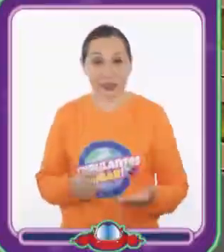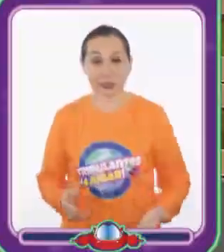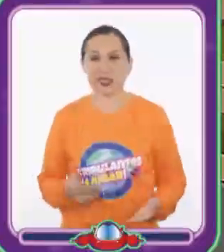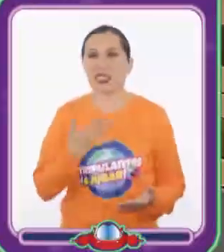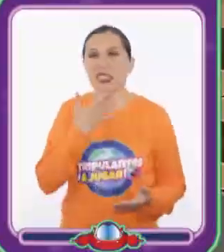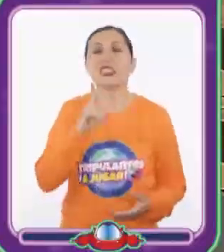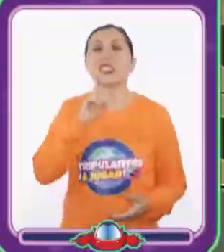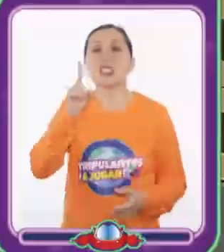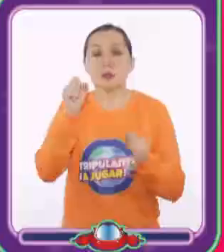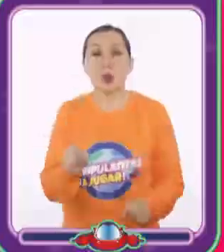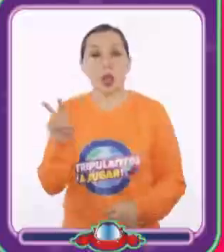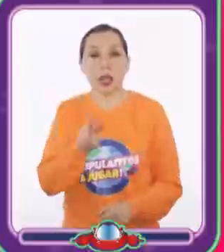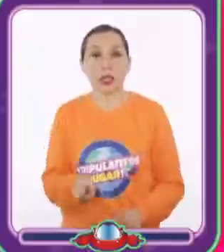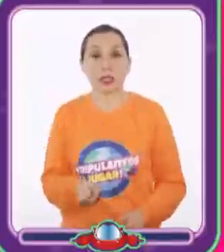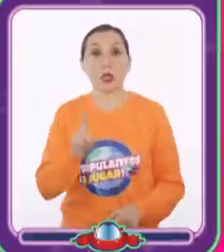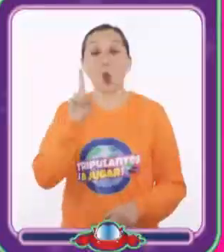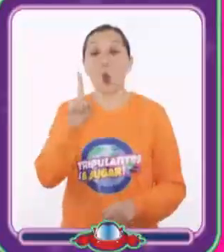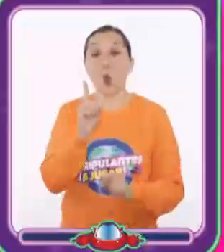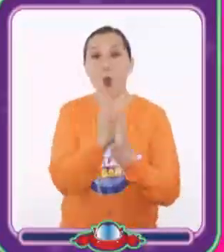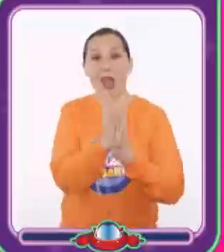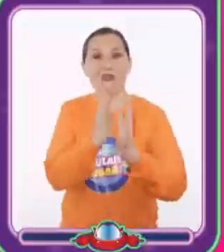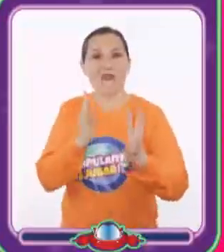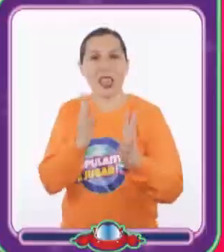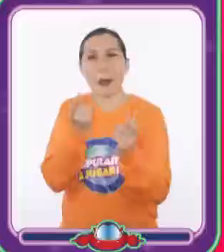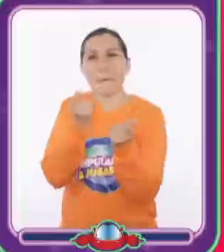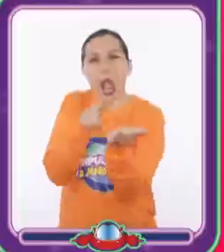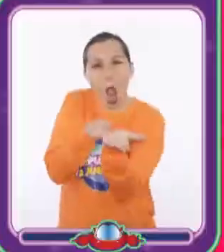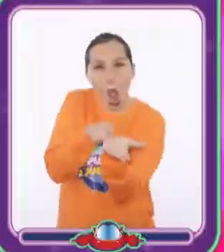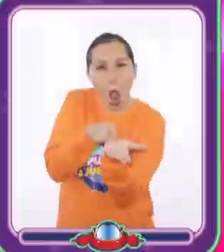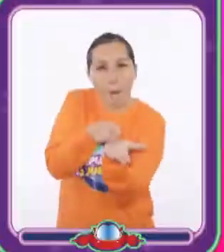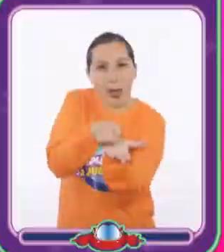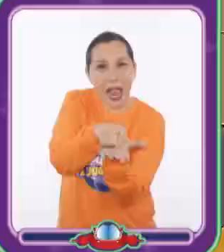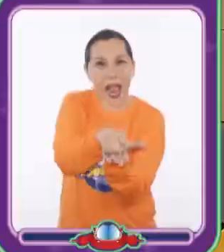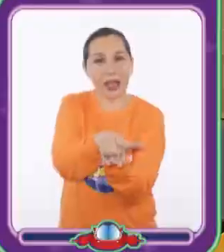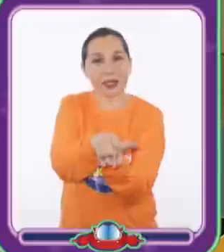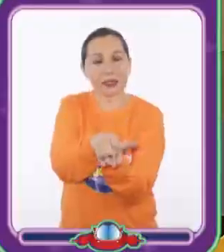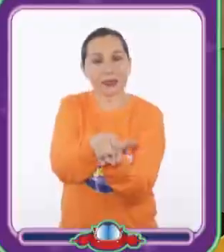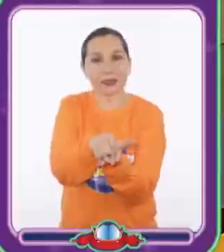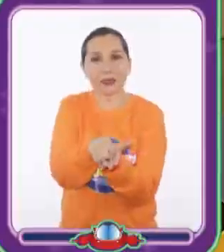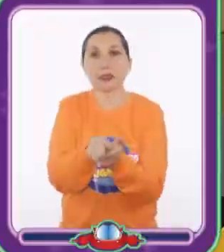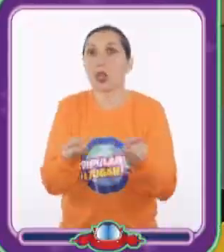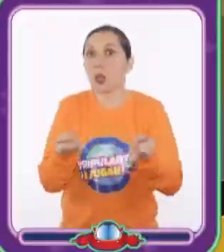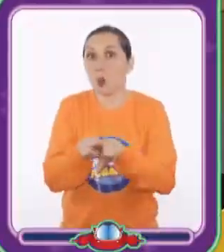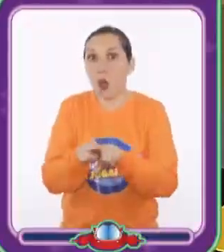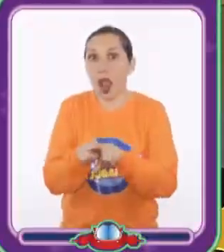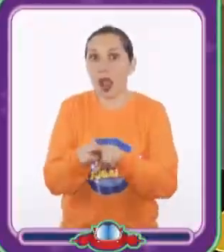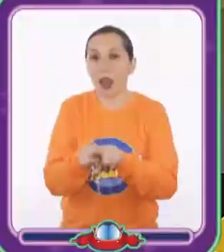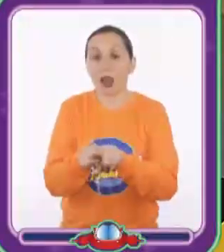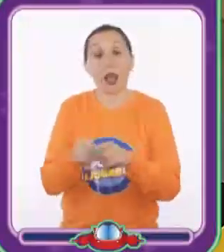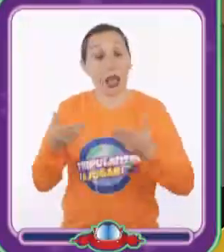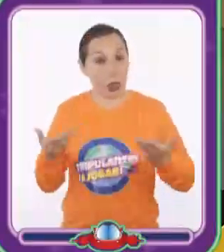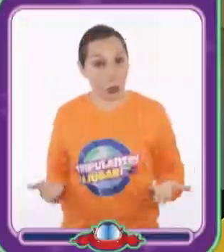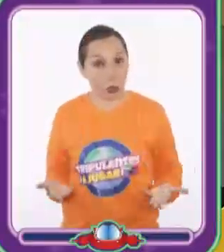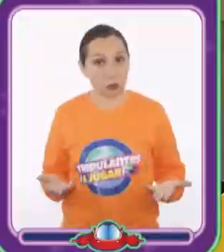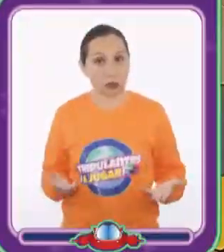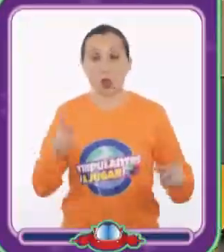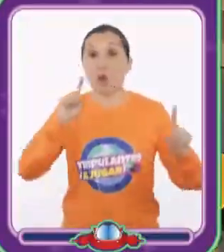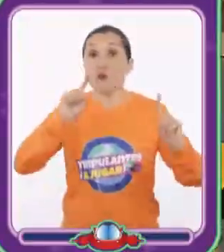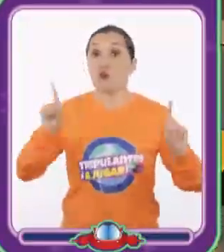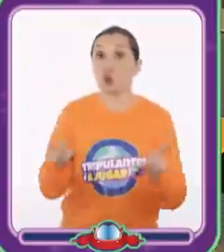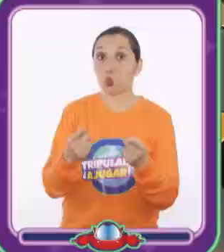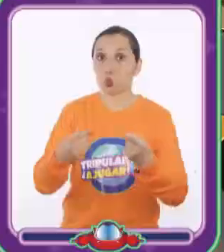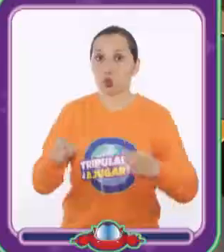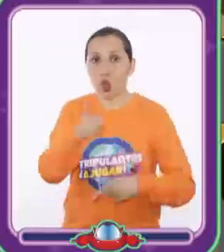leer? ¿Qué puede leer? Hacer una fila como hormiguitas. Hacer una fila como hormiguitas. Y